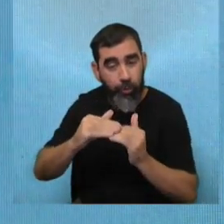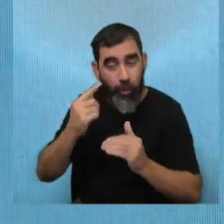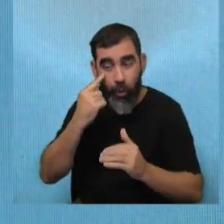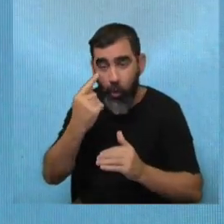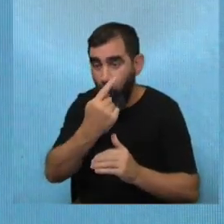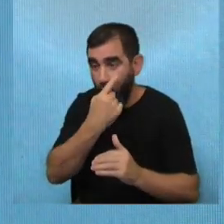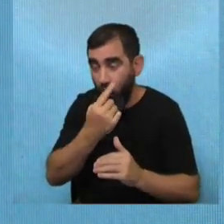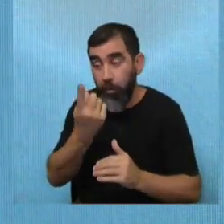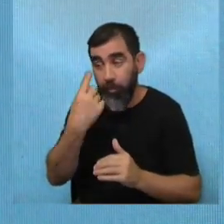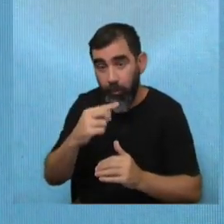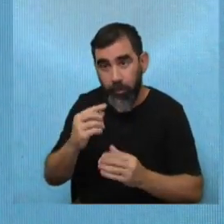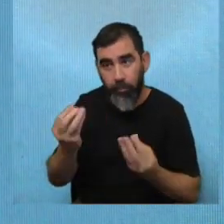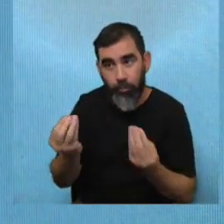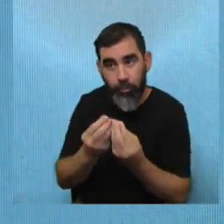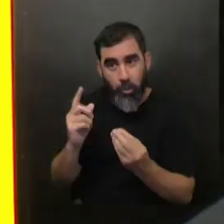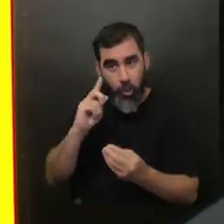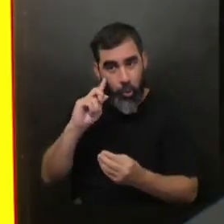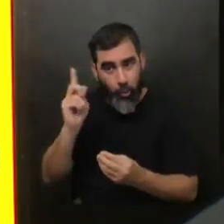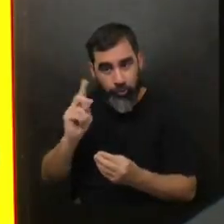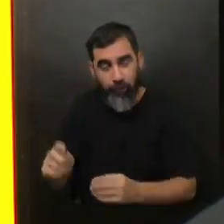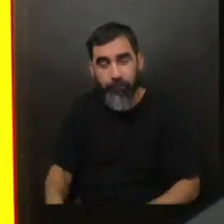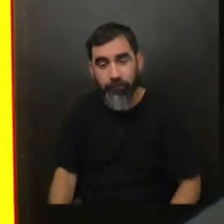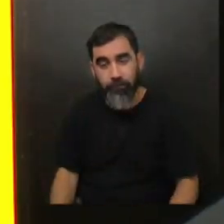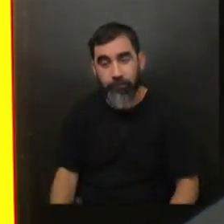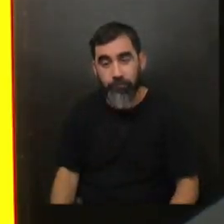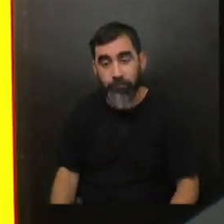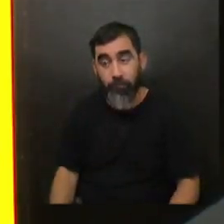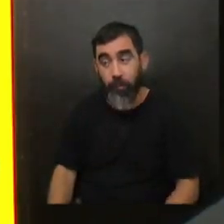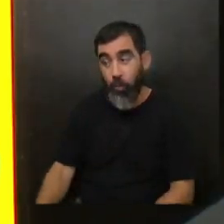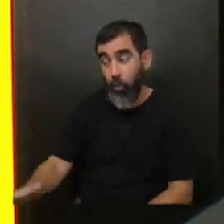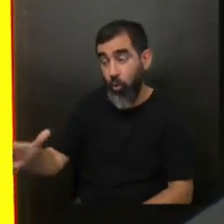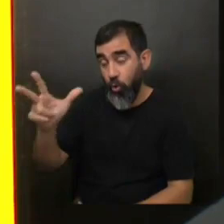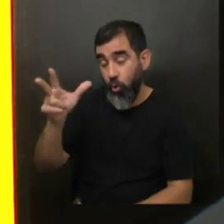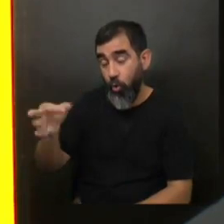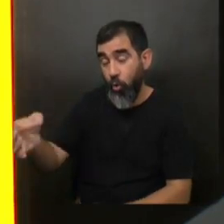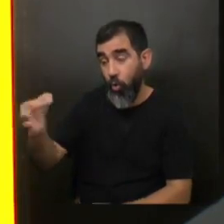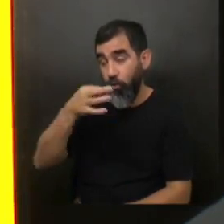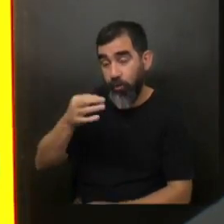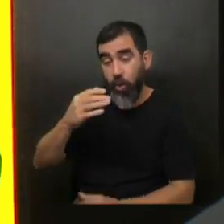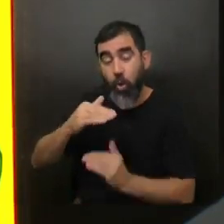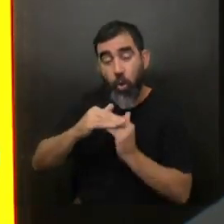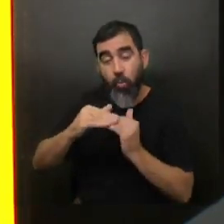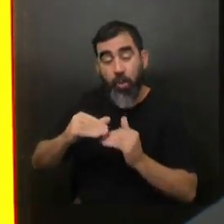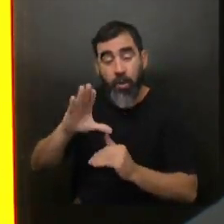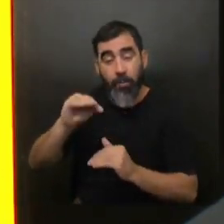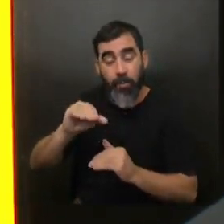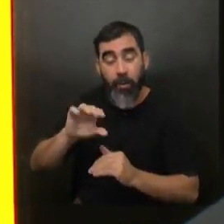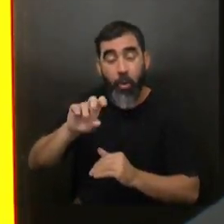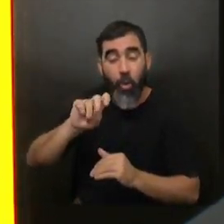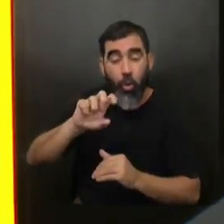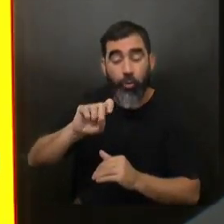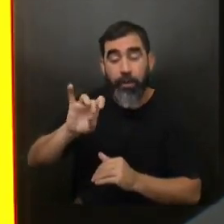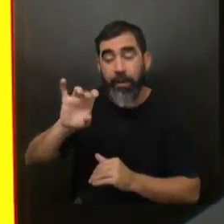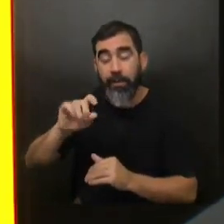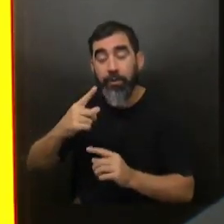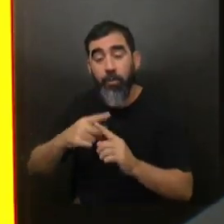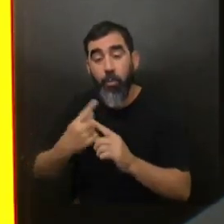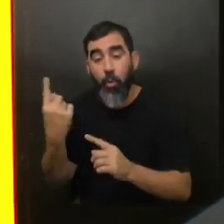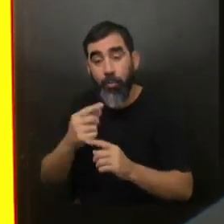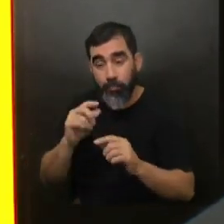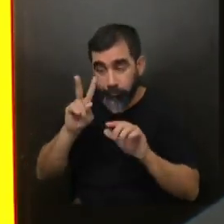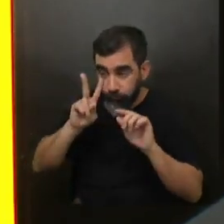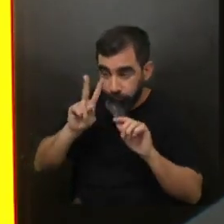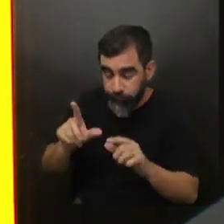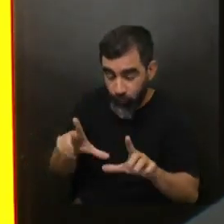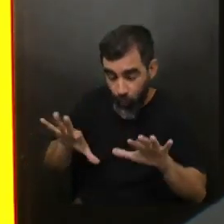Y sin embargo, bueno, muchísimo. Sí, Rosario nos decía, bueno, esto de que lo normal es parpadear entre 12 y 15 veces por minuto y que cuando estamos frente a